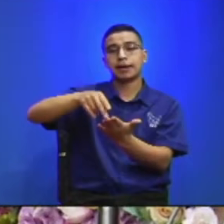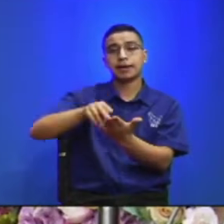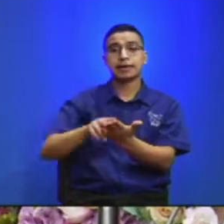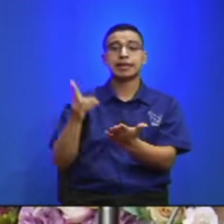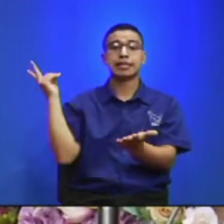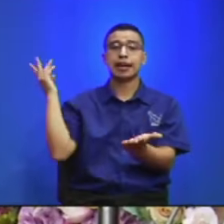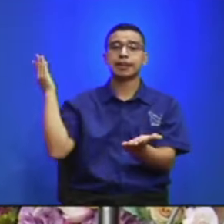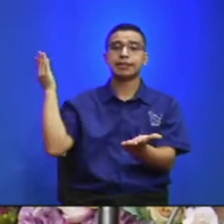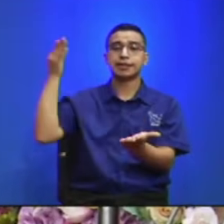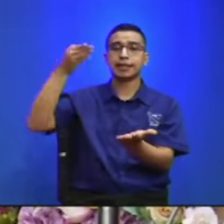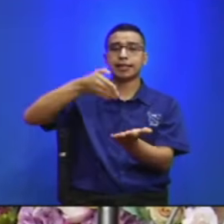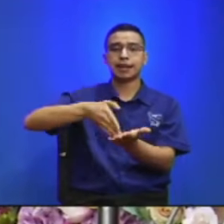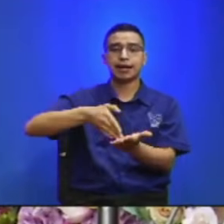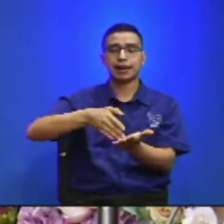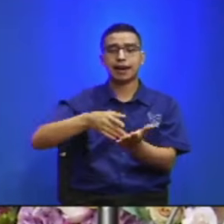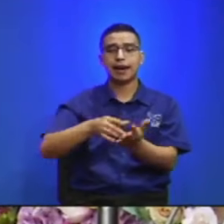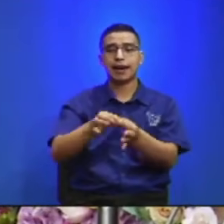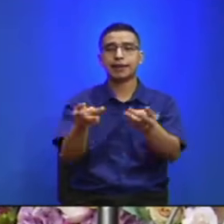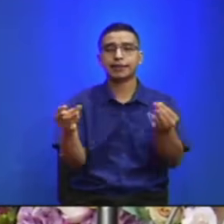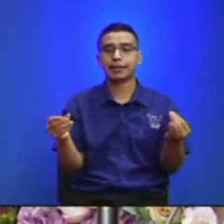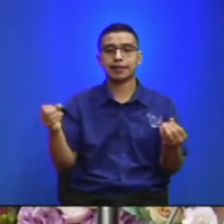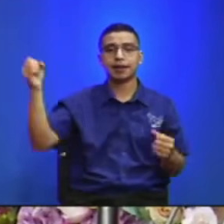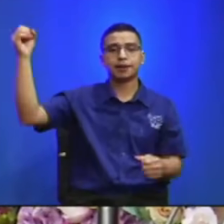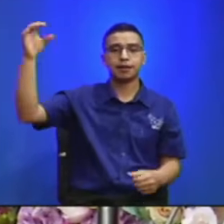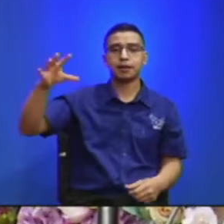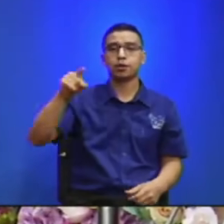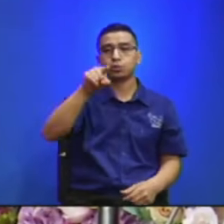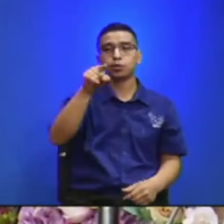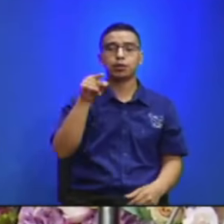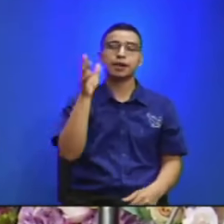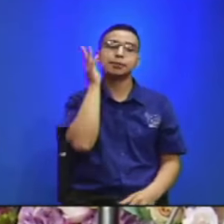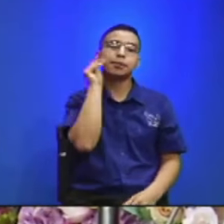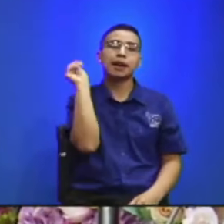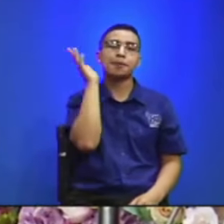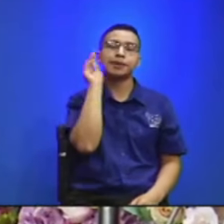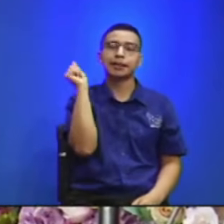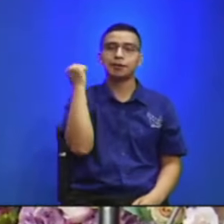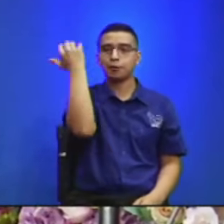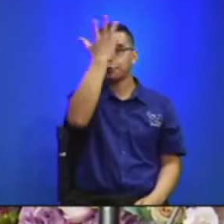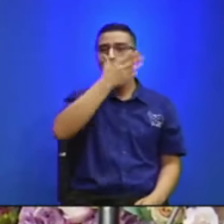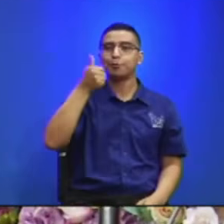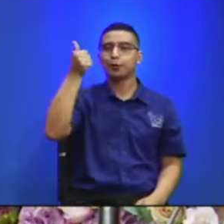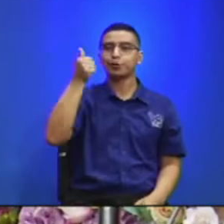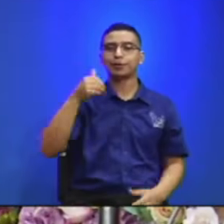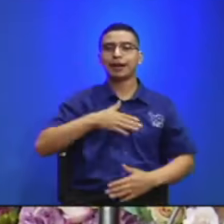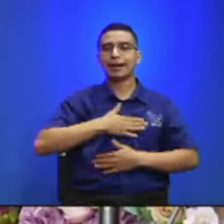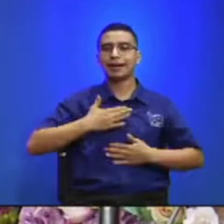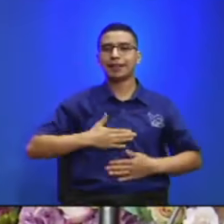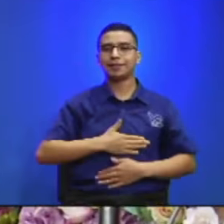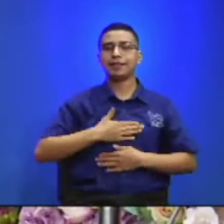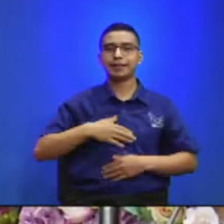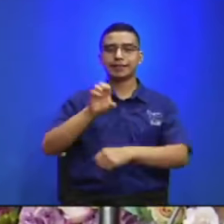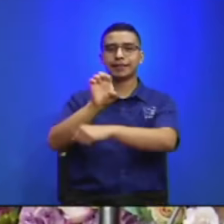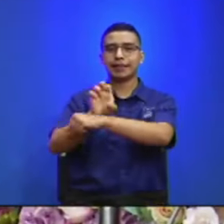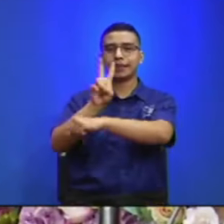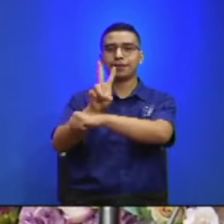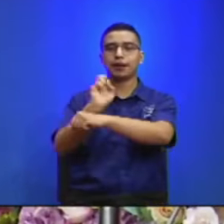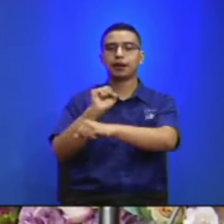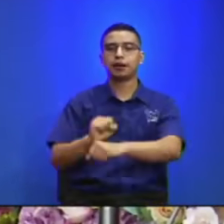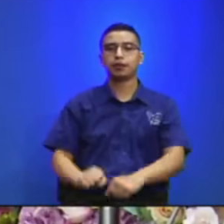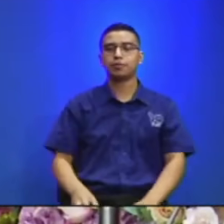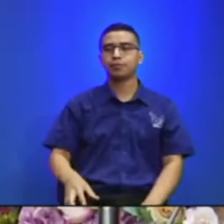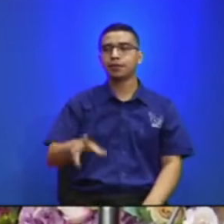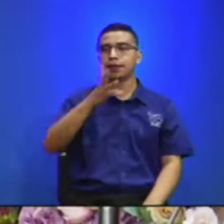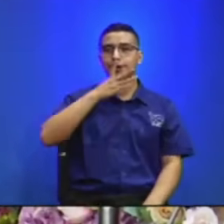fin logres experimentar lo delicioso lo hermoso del evangelio porque